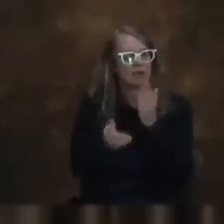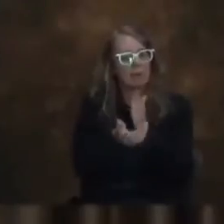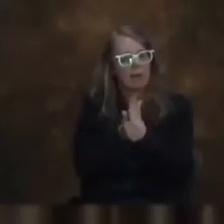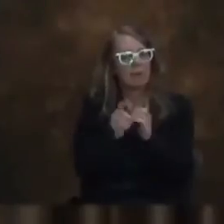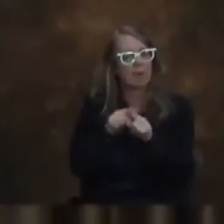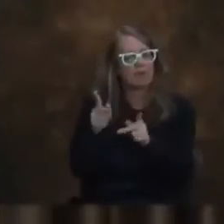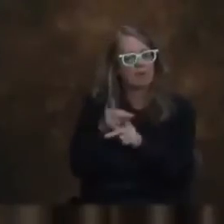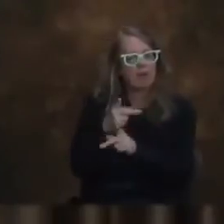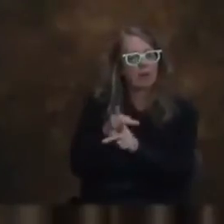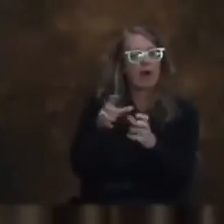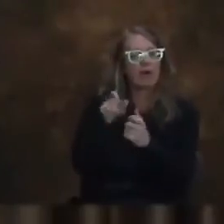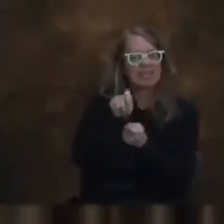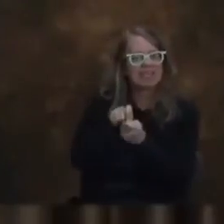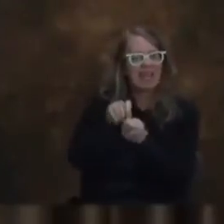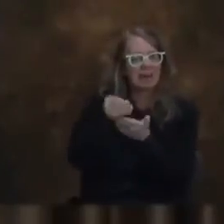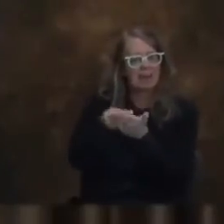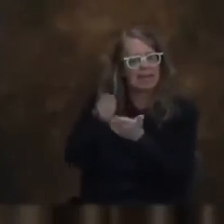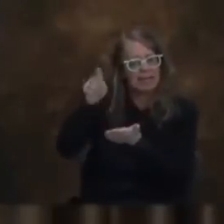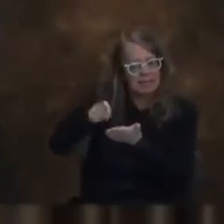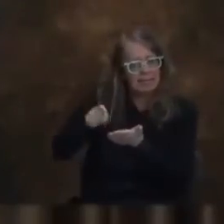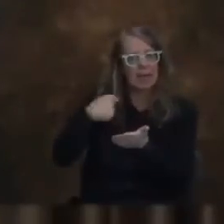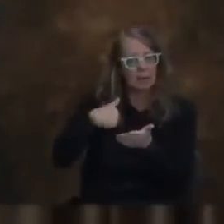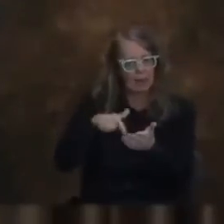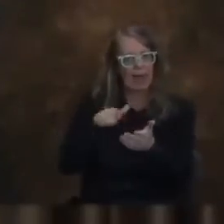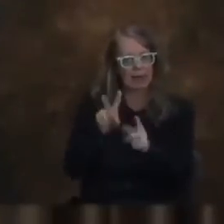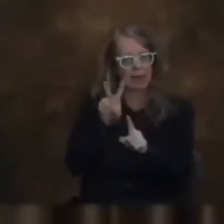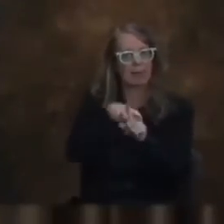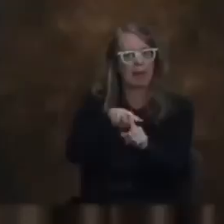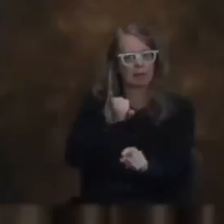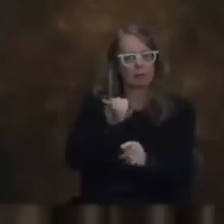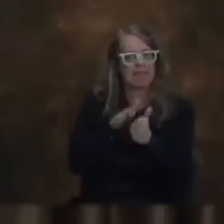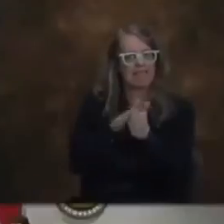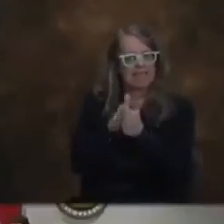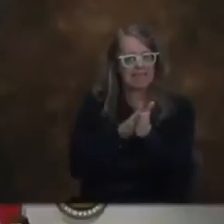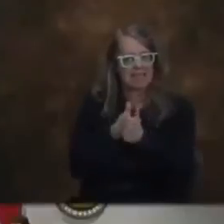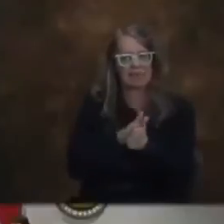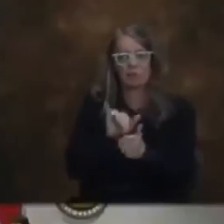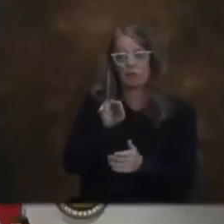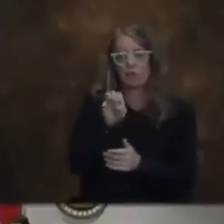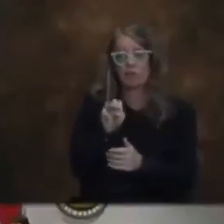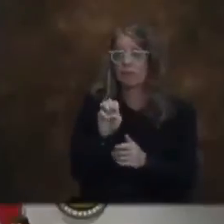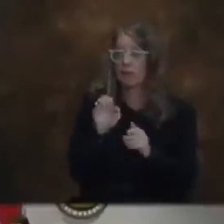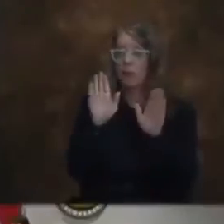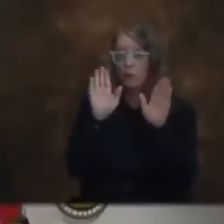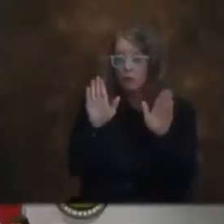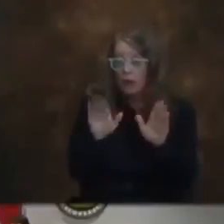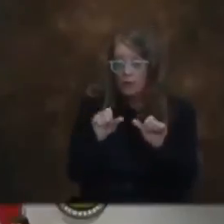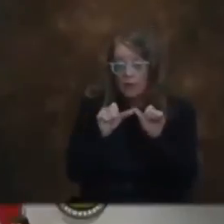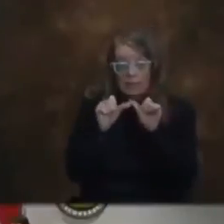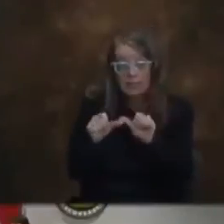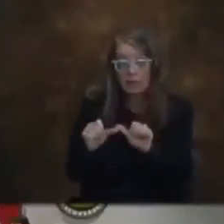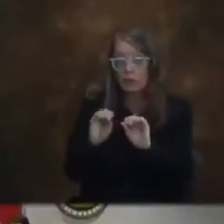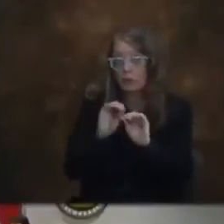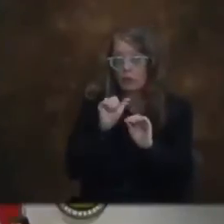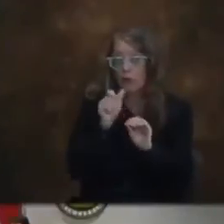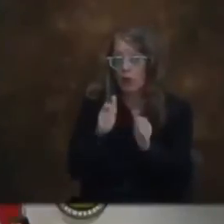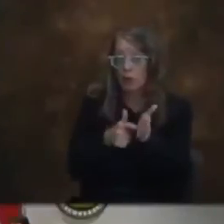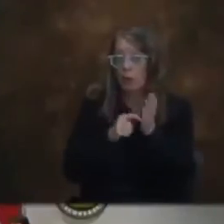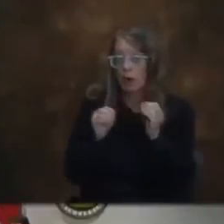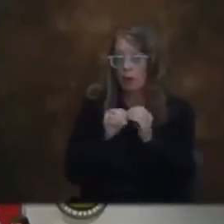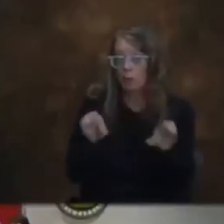disponible así que esa es una conversión que podemos seguir muy bien entonces si en el